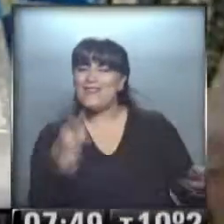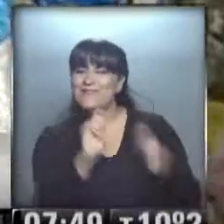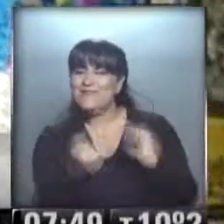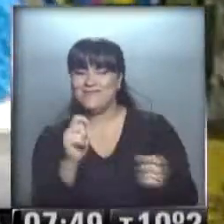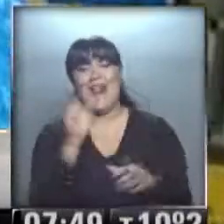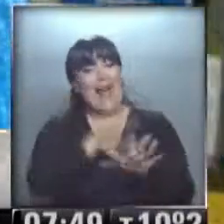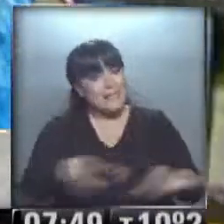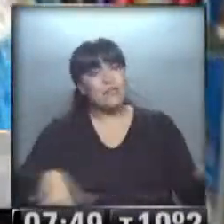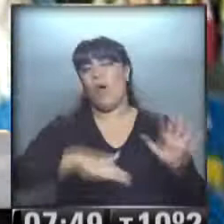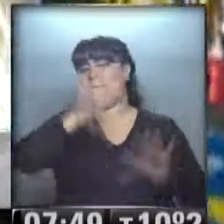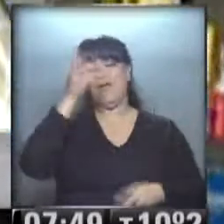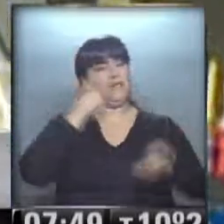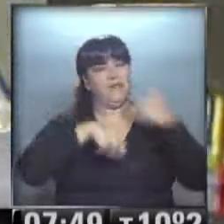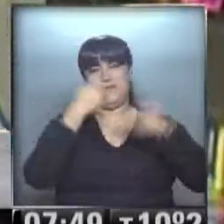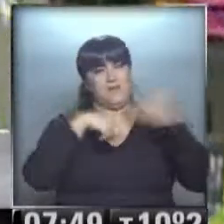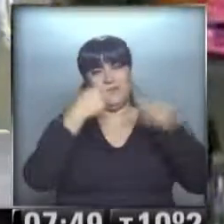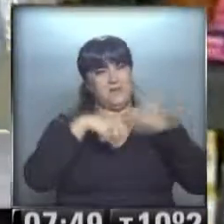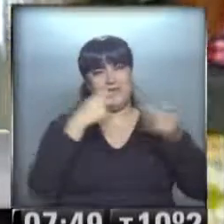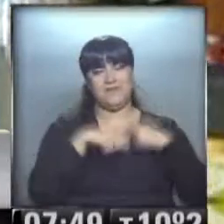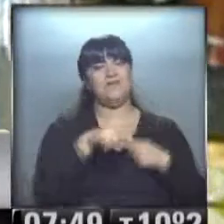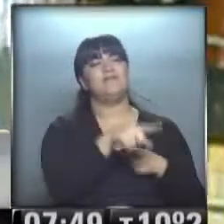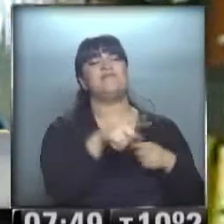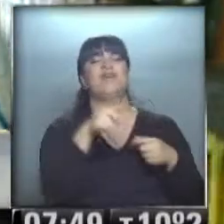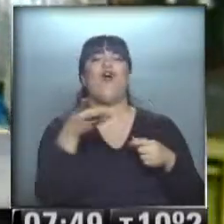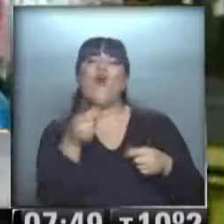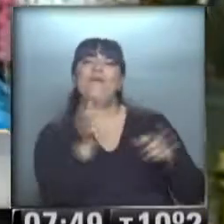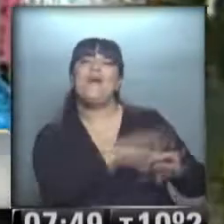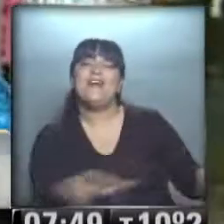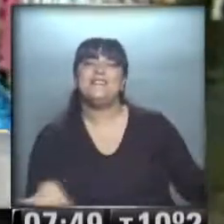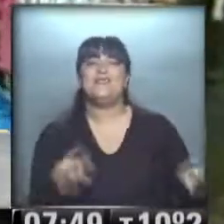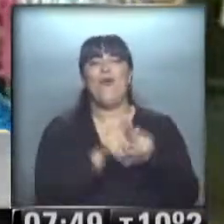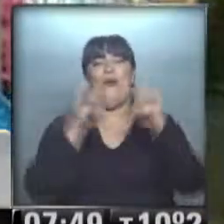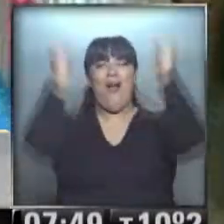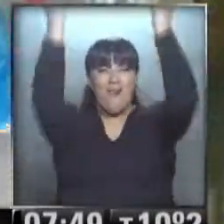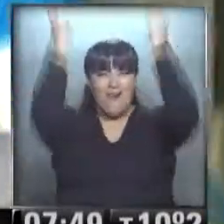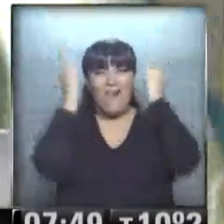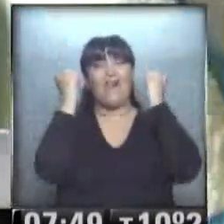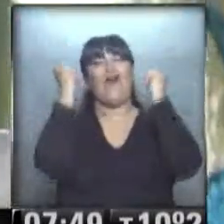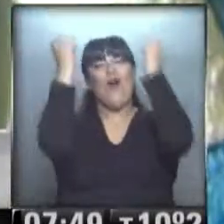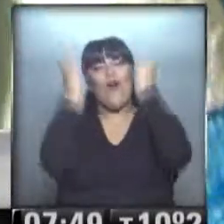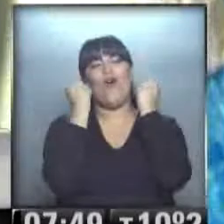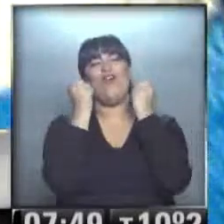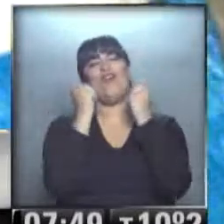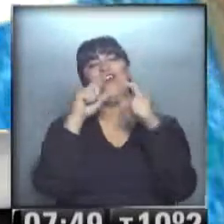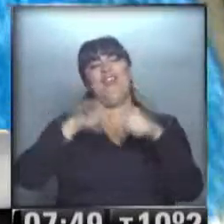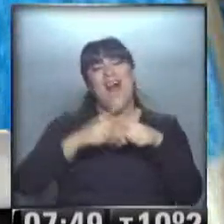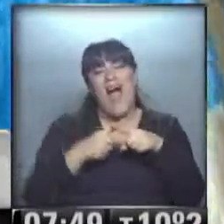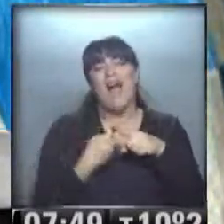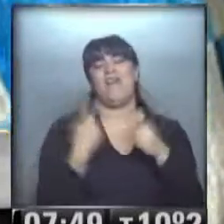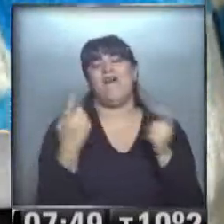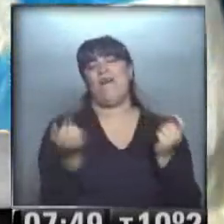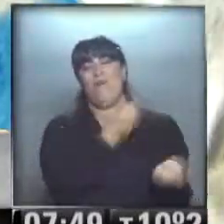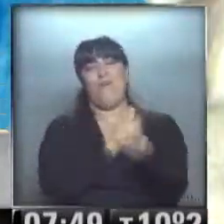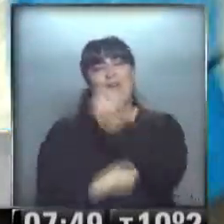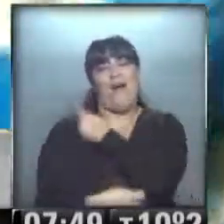venden todo lo que para chicos la gente viene y compra para chicos lo que galera gorrito de lana bufandas el otro